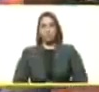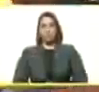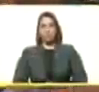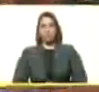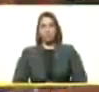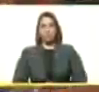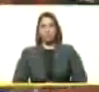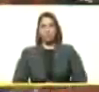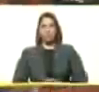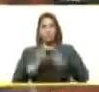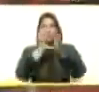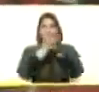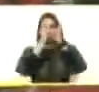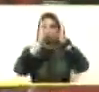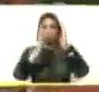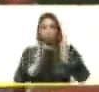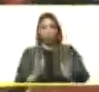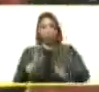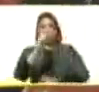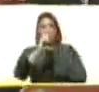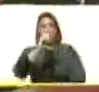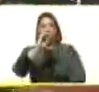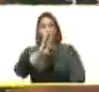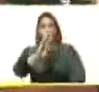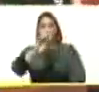a los estudiantes de la OVE.